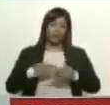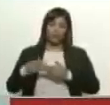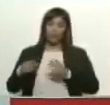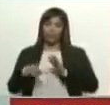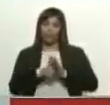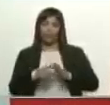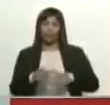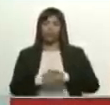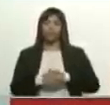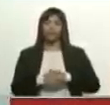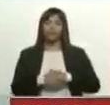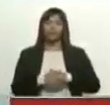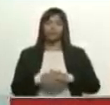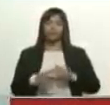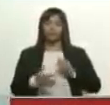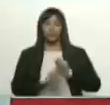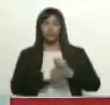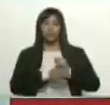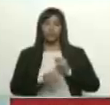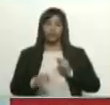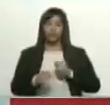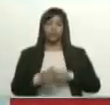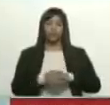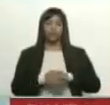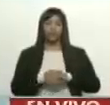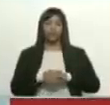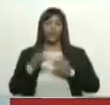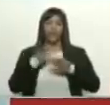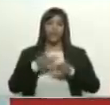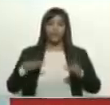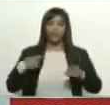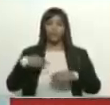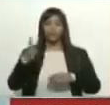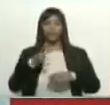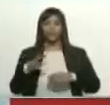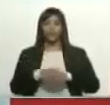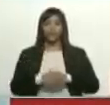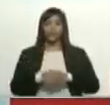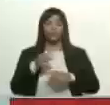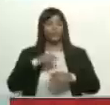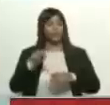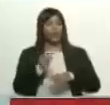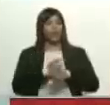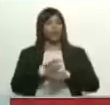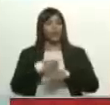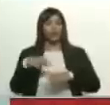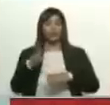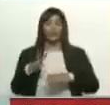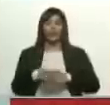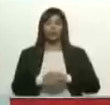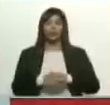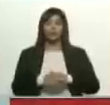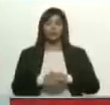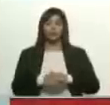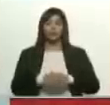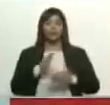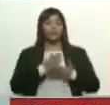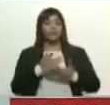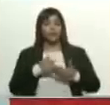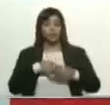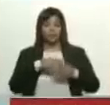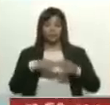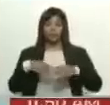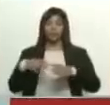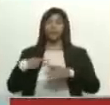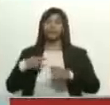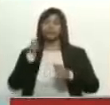ley, conspirando contra la democracia venezolana, contra el gobierno venezolano, quienes salieron en su